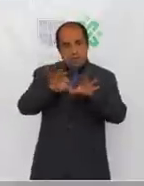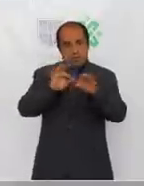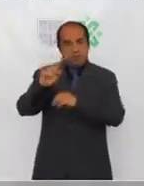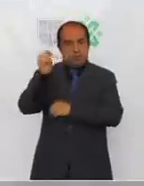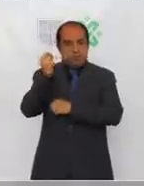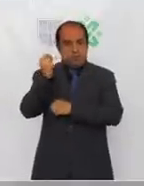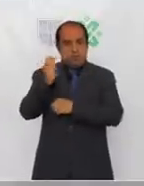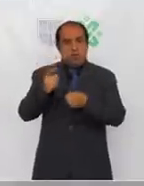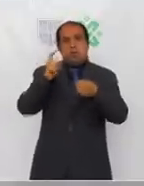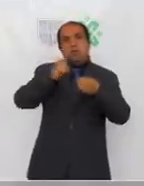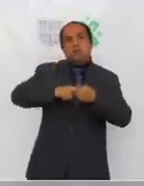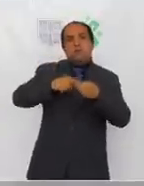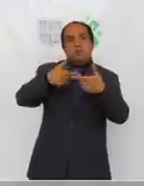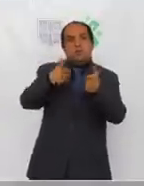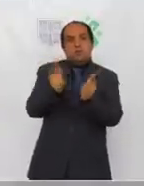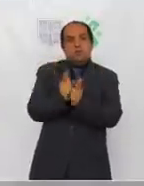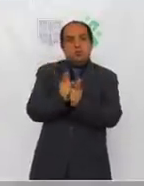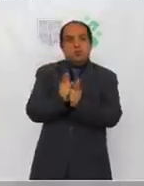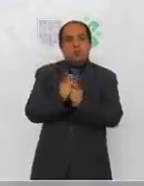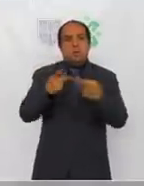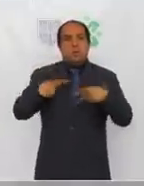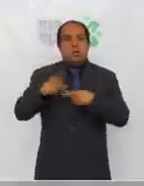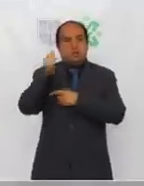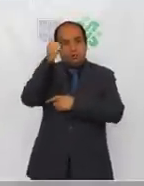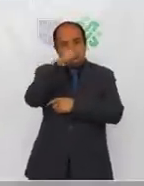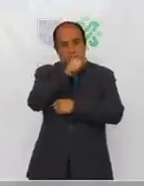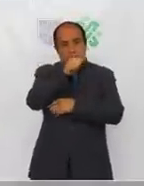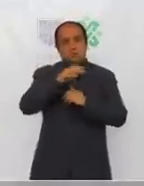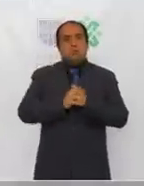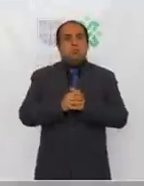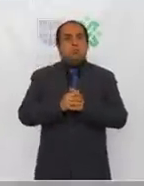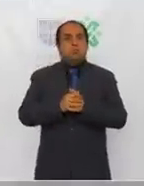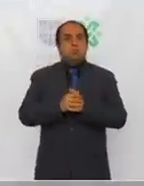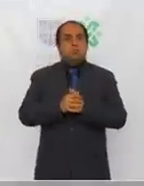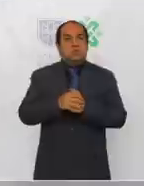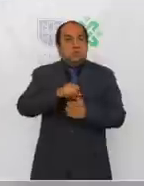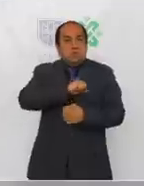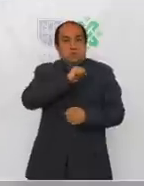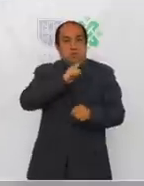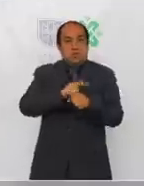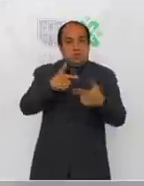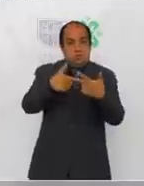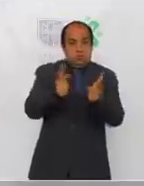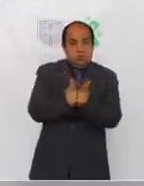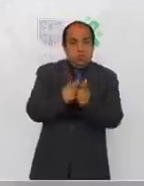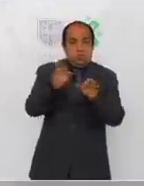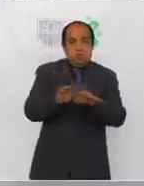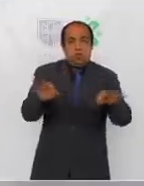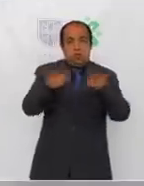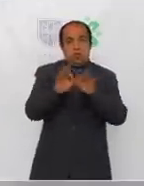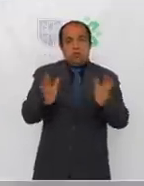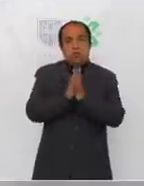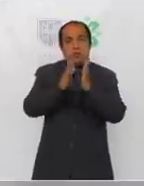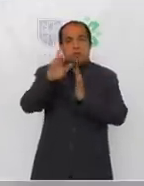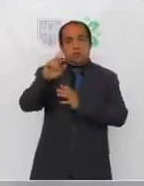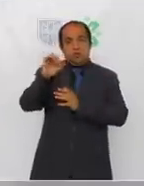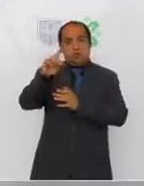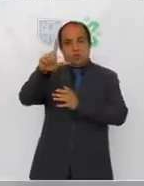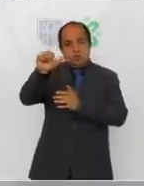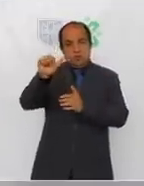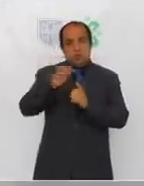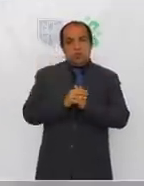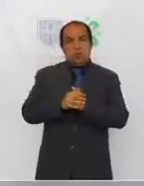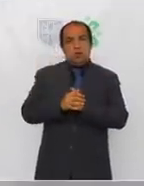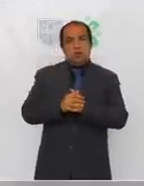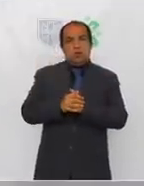la incorporación de un grupo de académicos, un grupo de especialistas. Aquí fue muy importante la colaboración de Rosalba Cruz, que nos